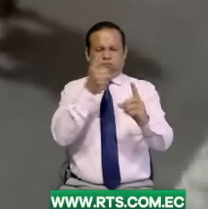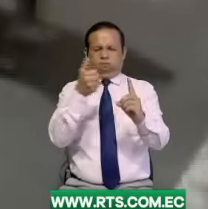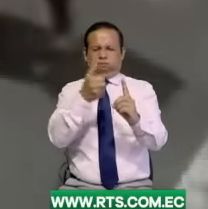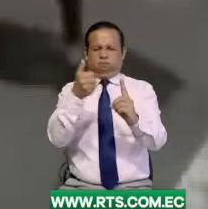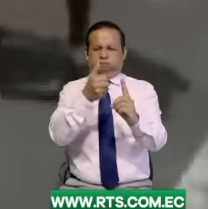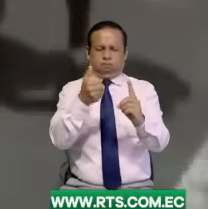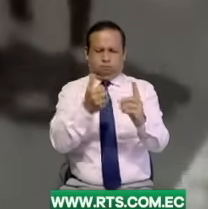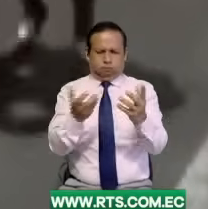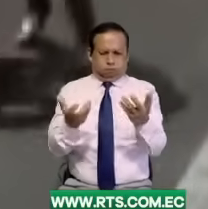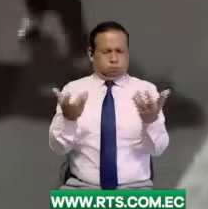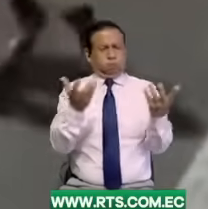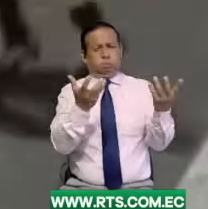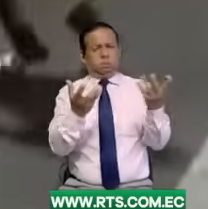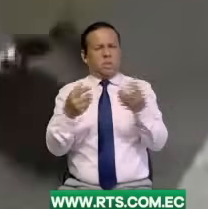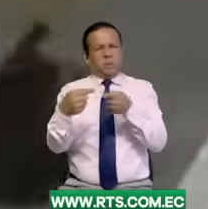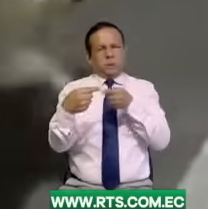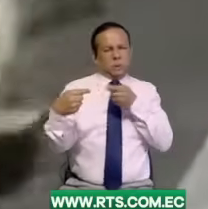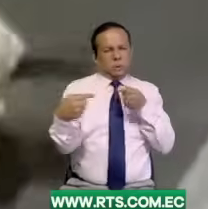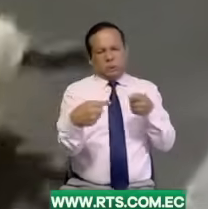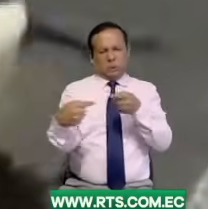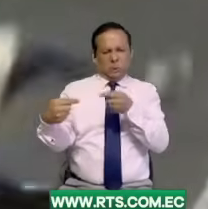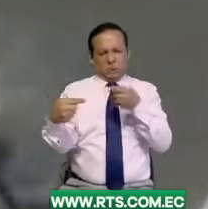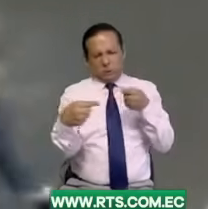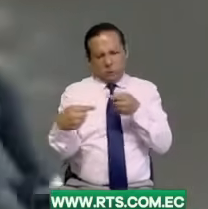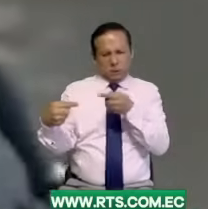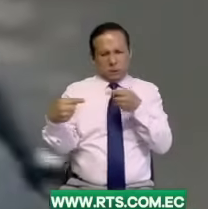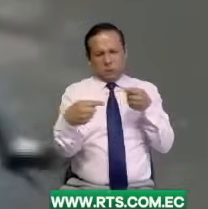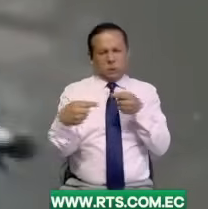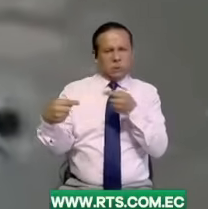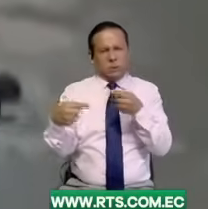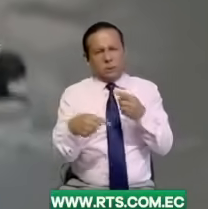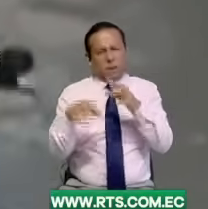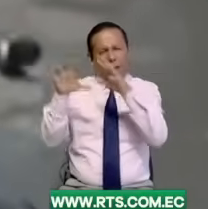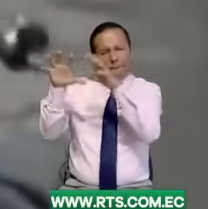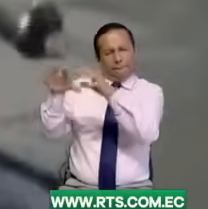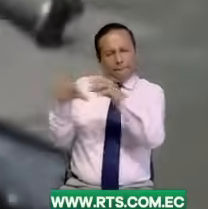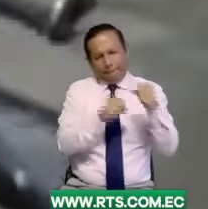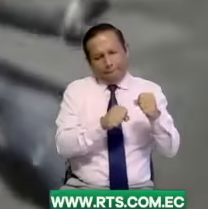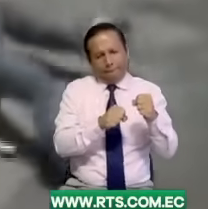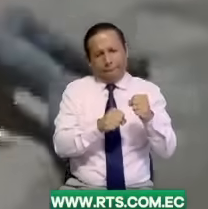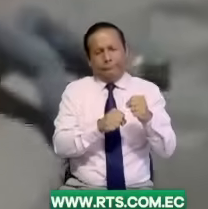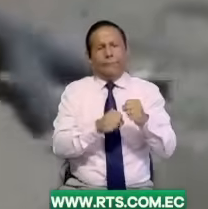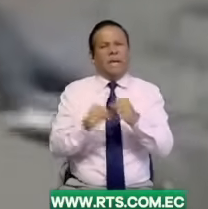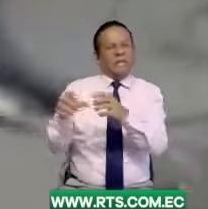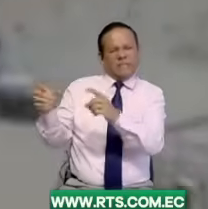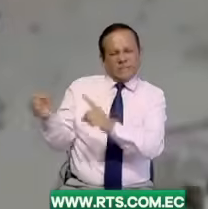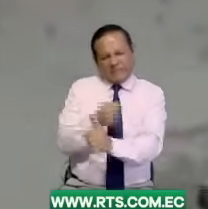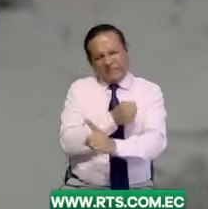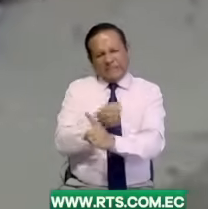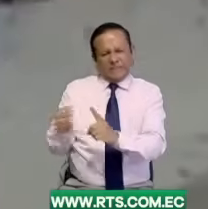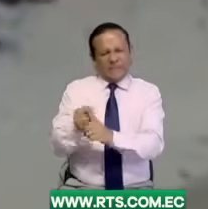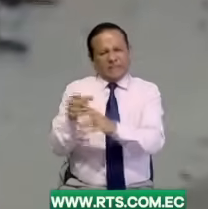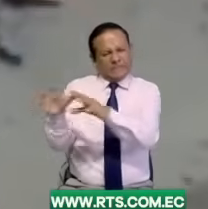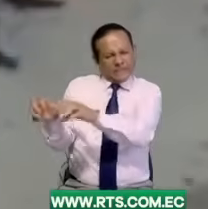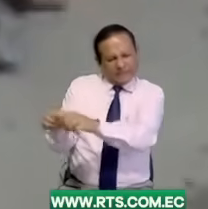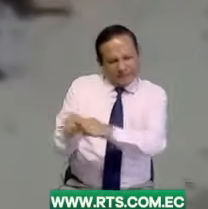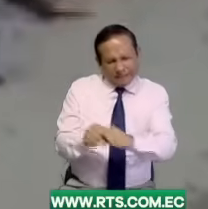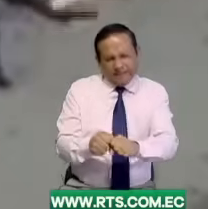rostro, forcejea con la fémina para quitarle su bolso, la arrastra, golpea y sale huyendo del lugar en el taxi, dejando a la